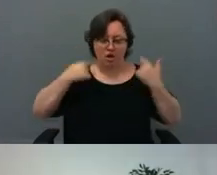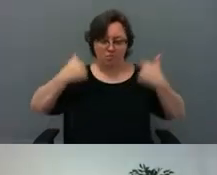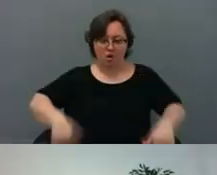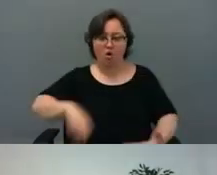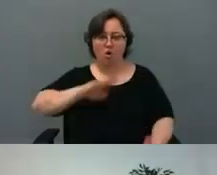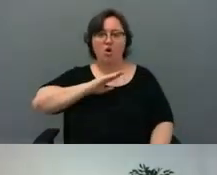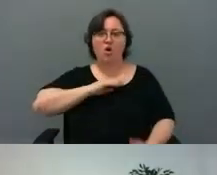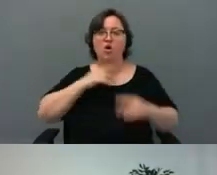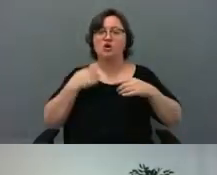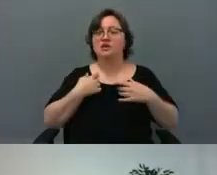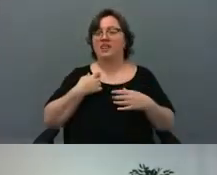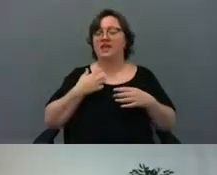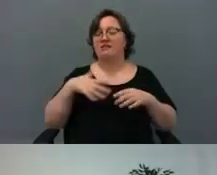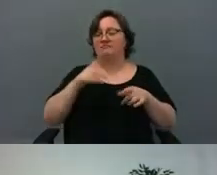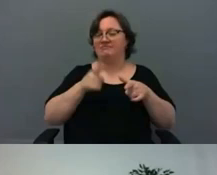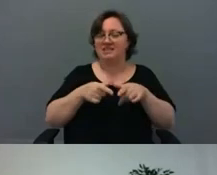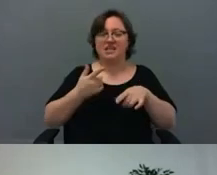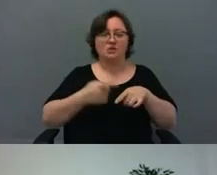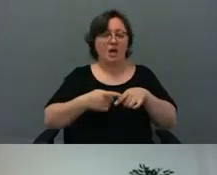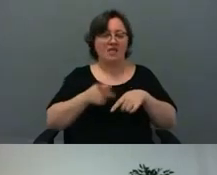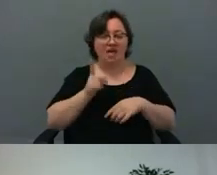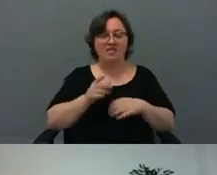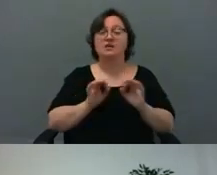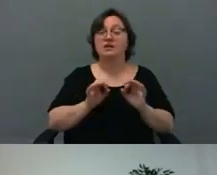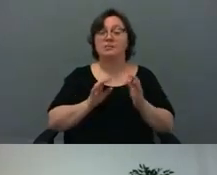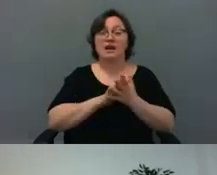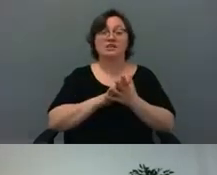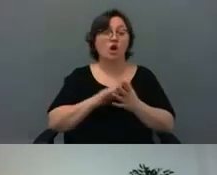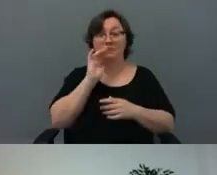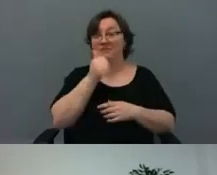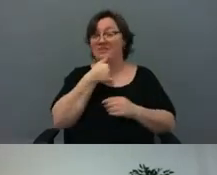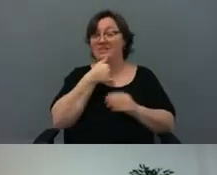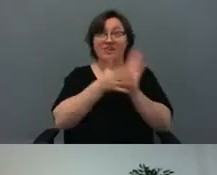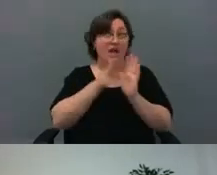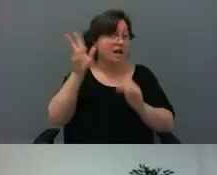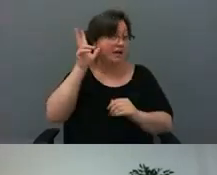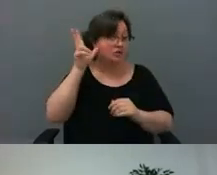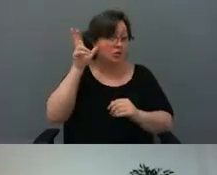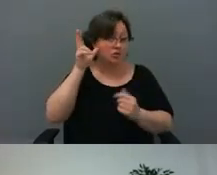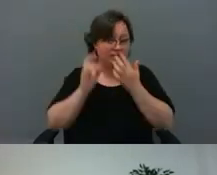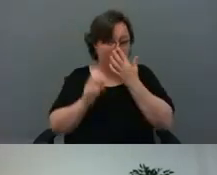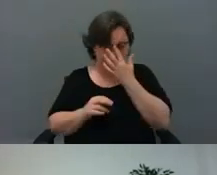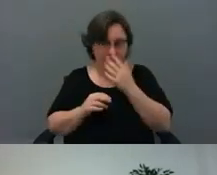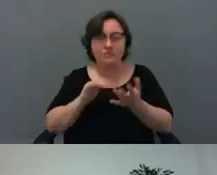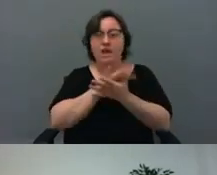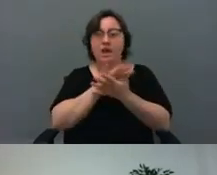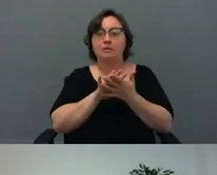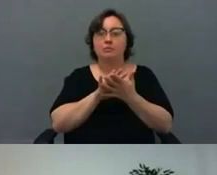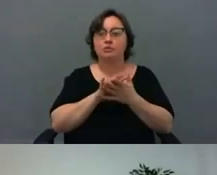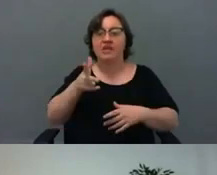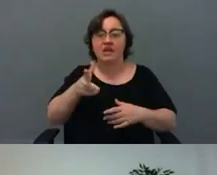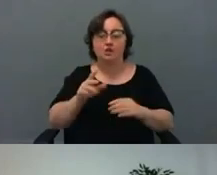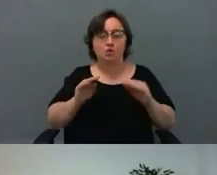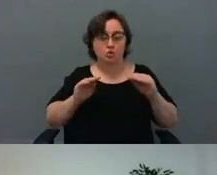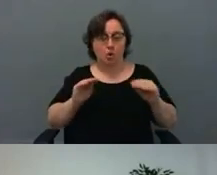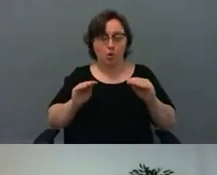la sexualidad, todo este tipo de cosas, y privacidad, lo que se escucha, ¿vale? Para que esos derechos,